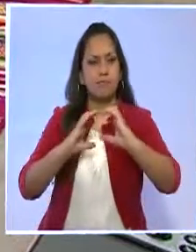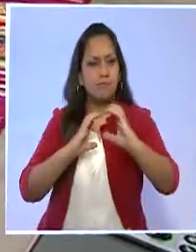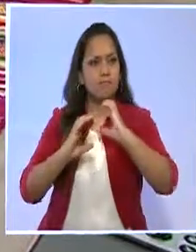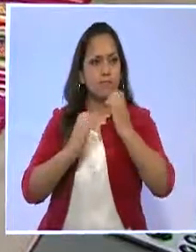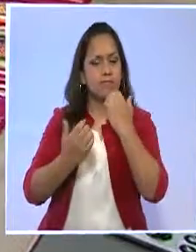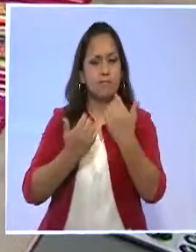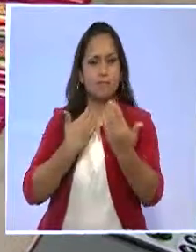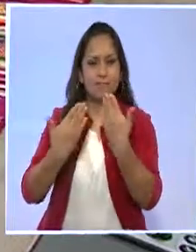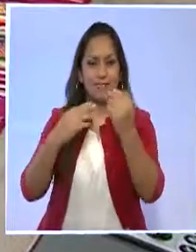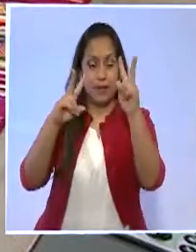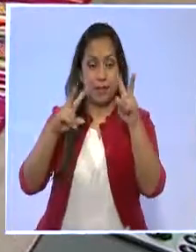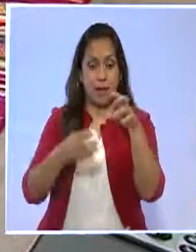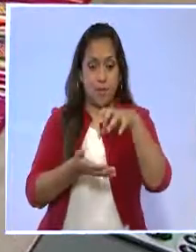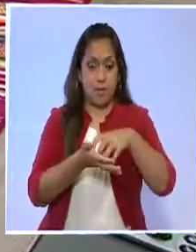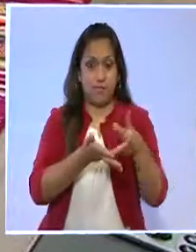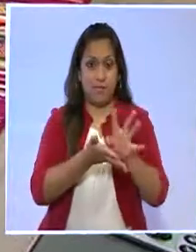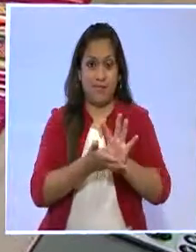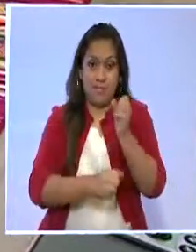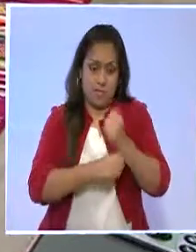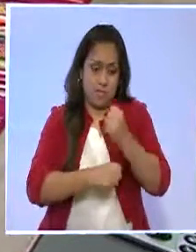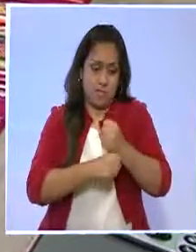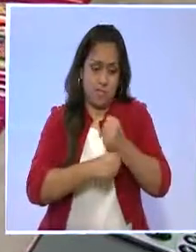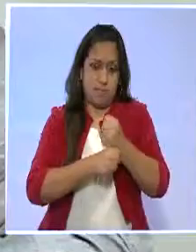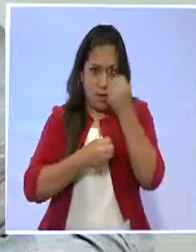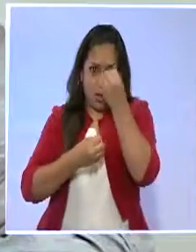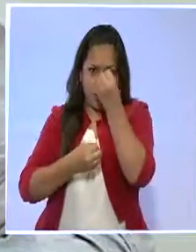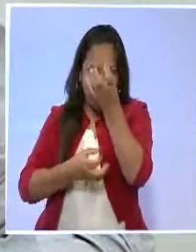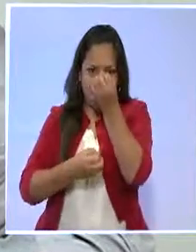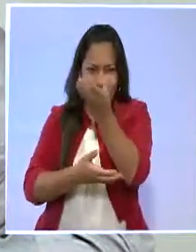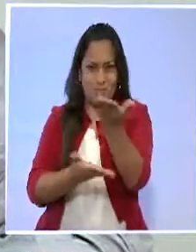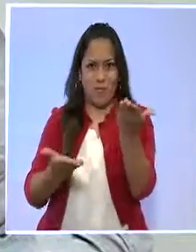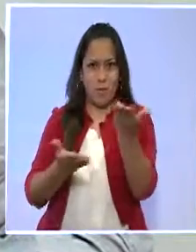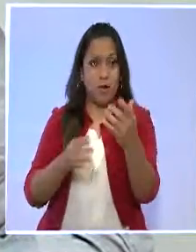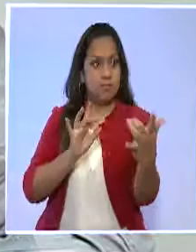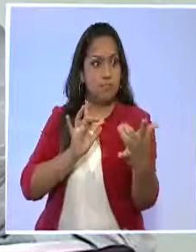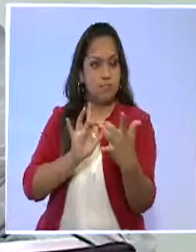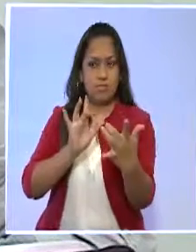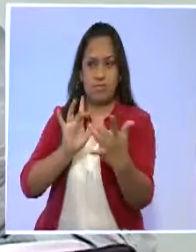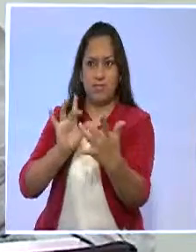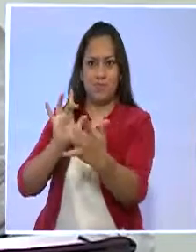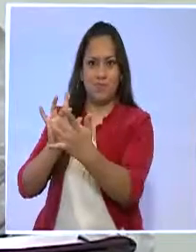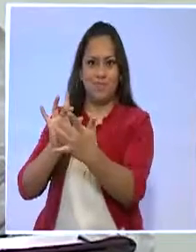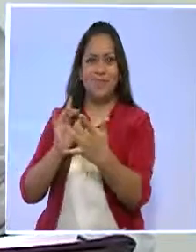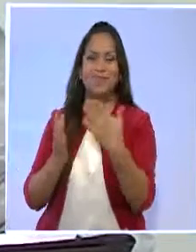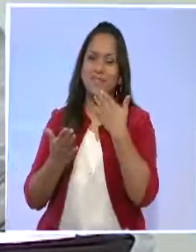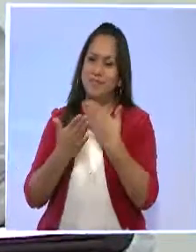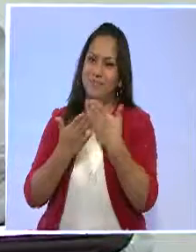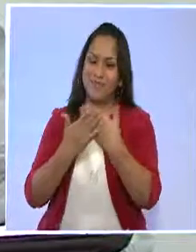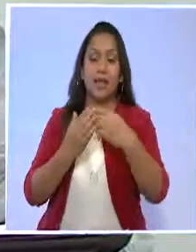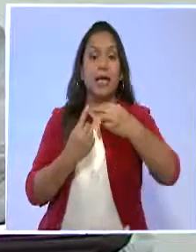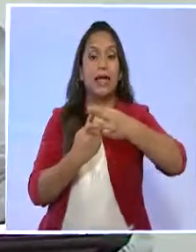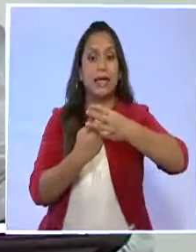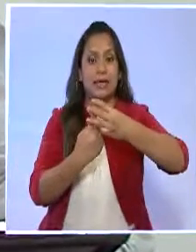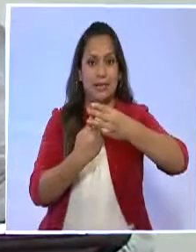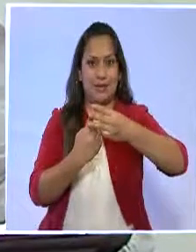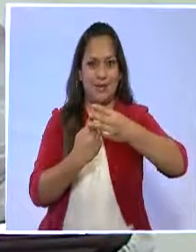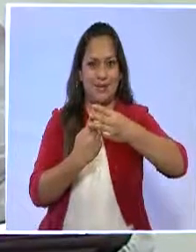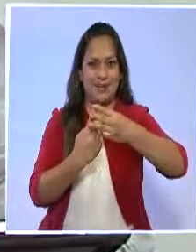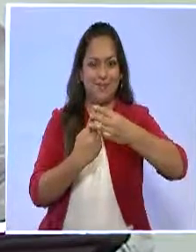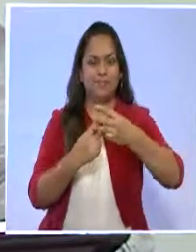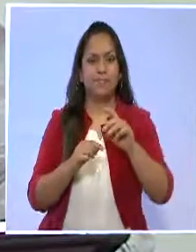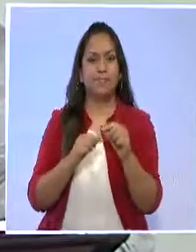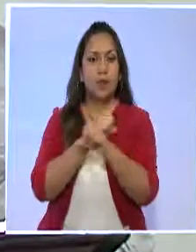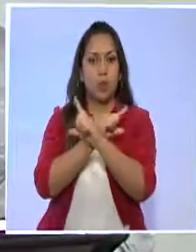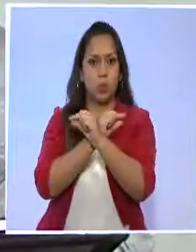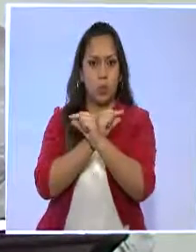queremos también agradecer a quienes se pueden enganchar a través del redes a través de la cuenta twitter